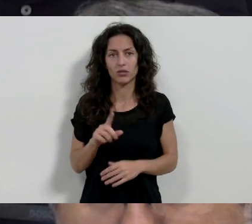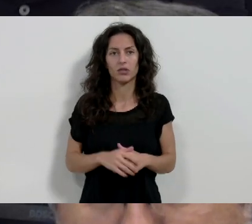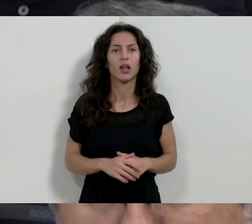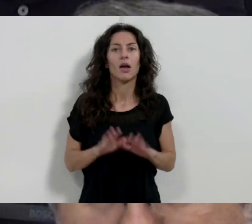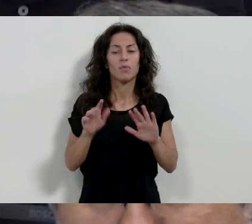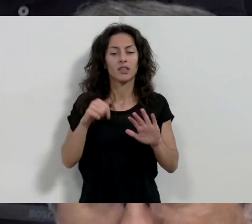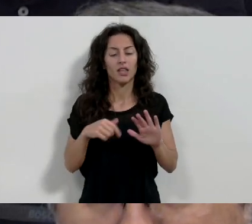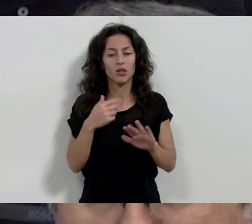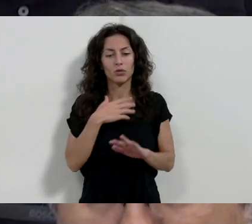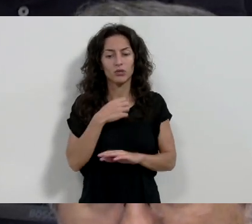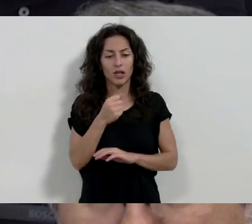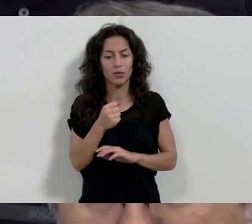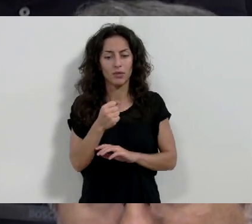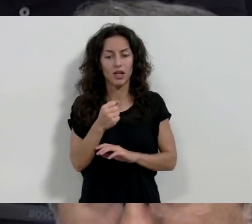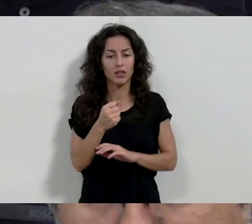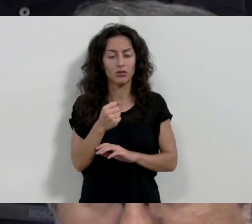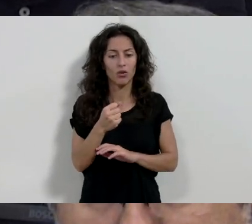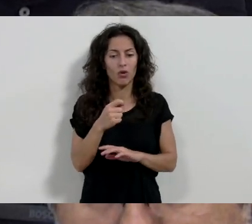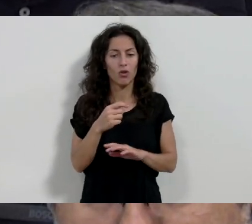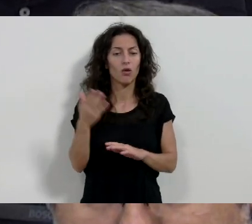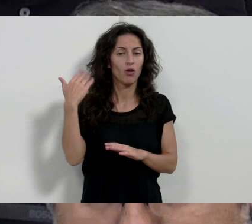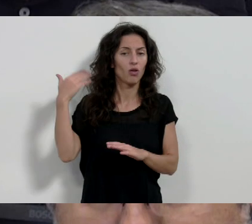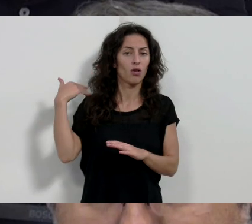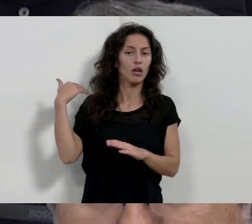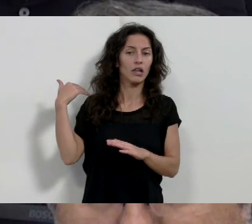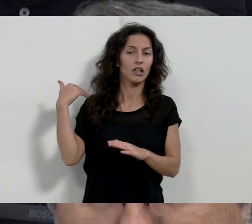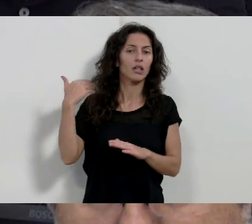hace tiempo, no es una cosa de ahora, hace tiempo tiene un convenio